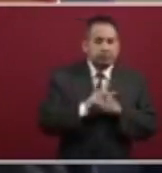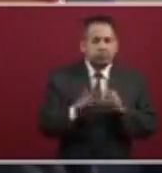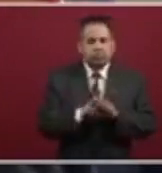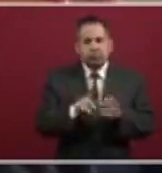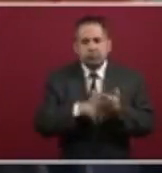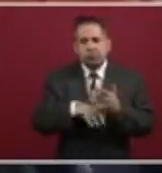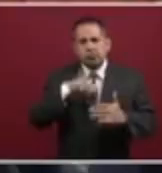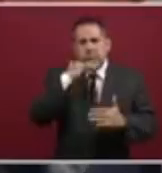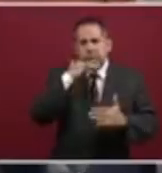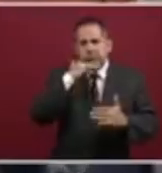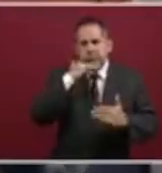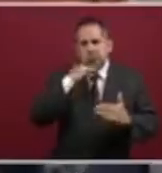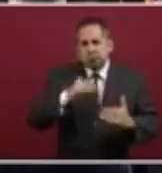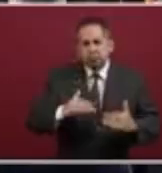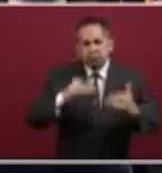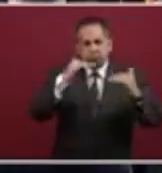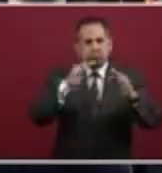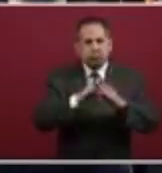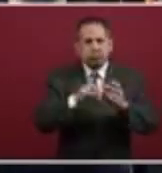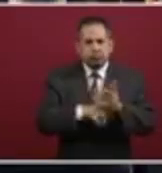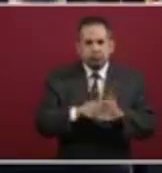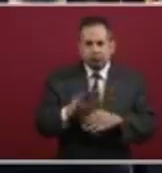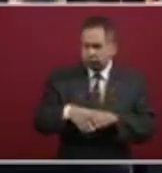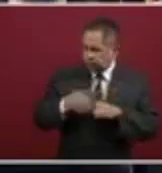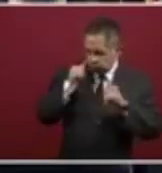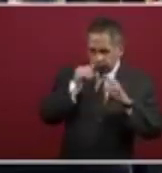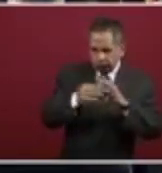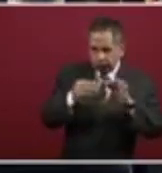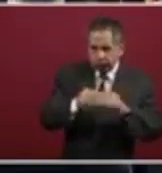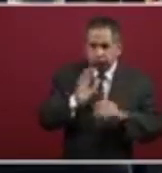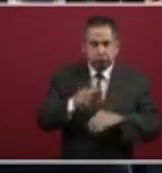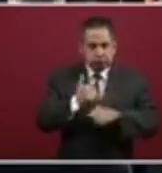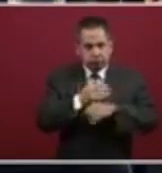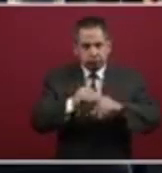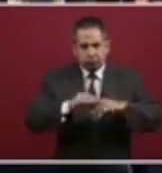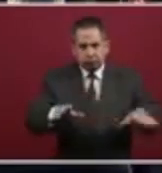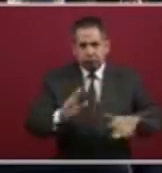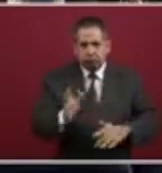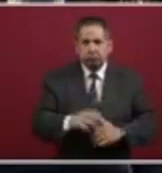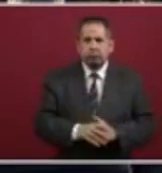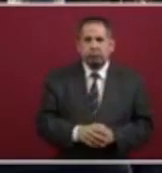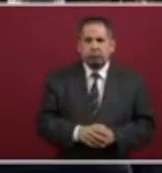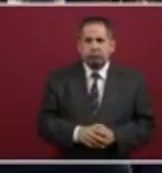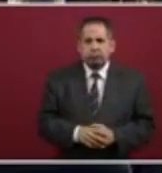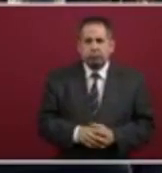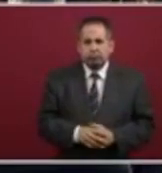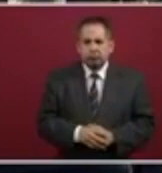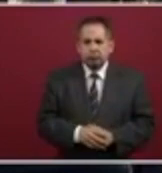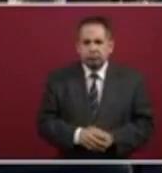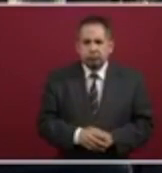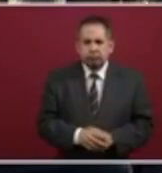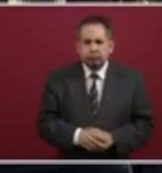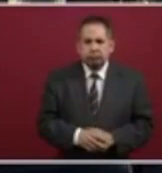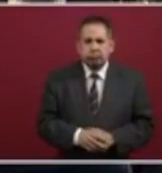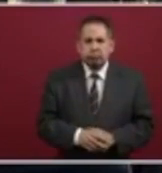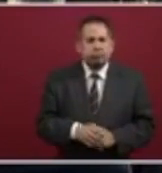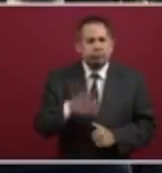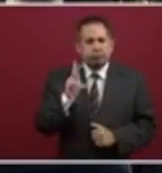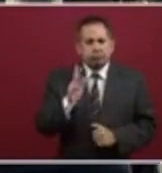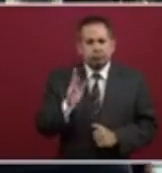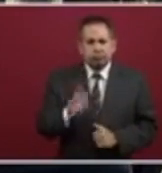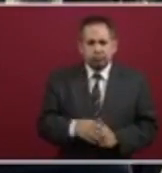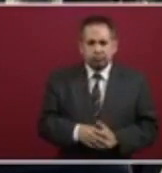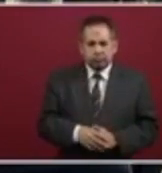Porque el problema es la contaminación. Ya se está atendiendo, se ha informado, ¿verdad?, al respecto. Sí, pero a ver